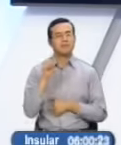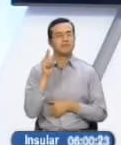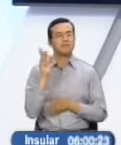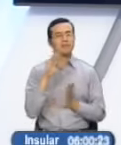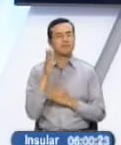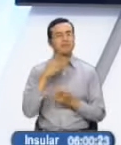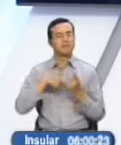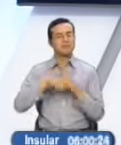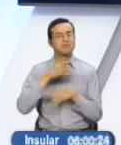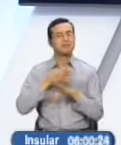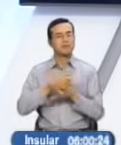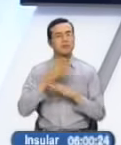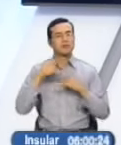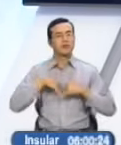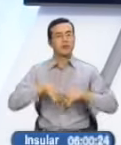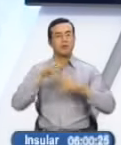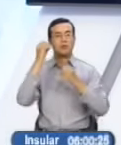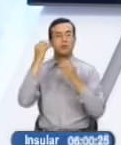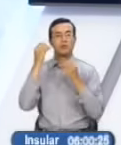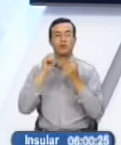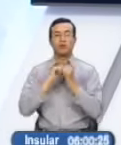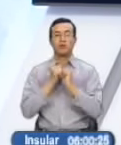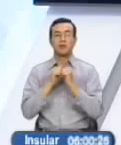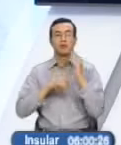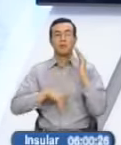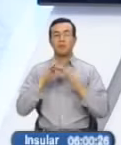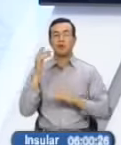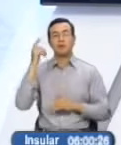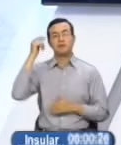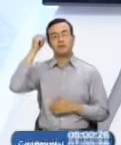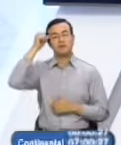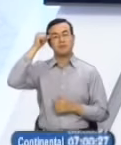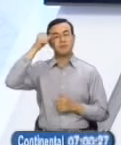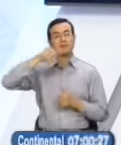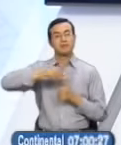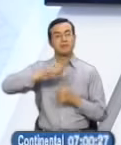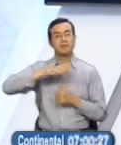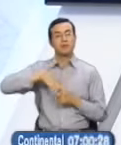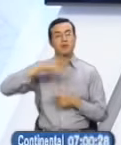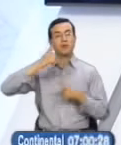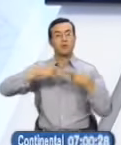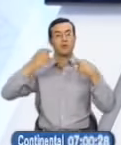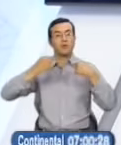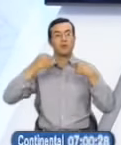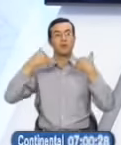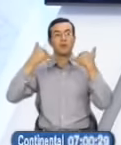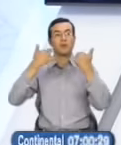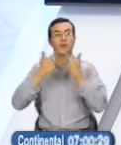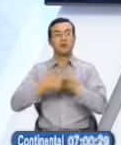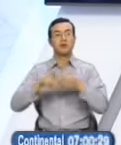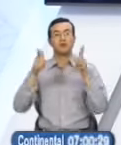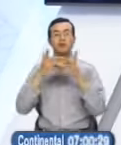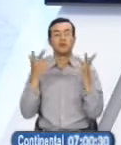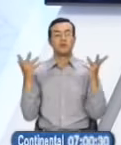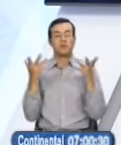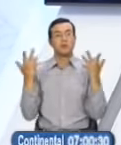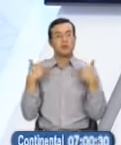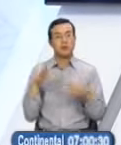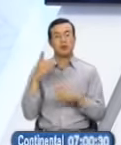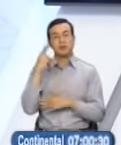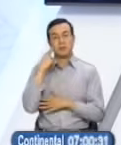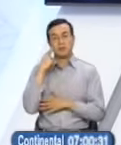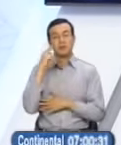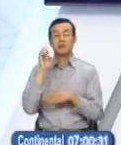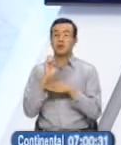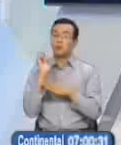porque volveremos más adelante con más información deportiva. Sobre todo viviendo el ambiente previo de esta gran final de la Copa Libertadores de América, en el que tenemos un